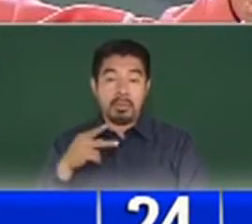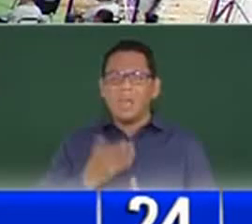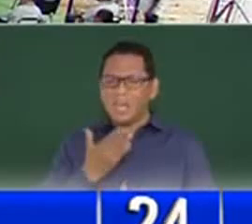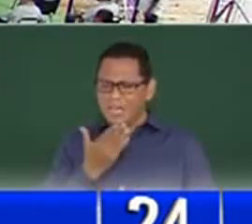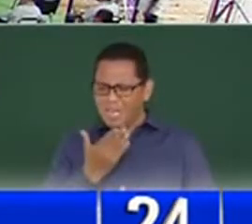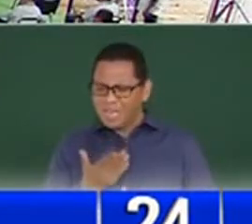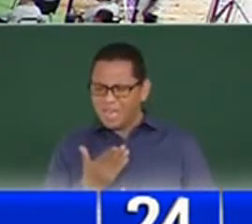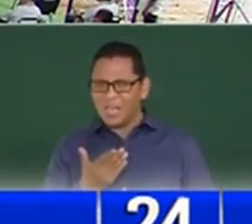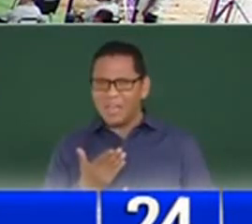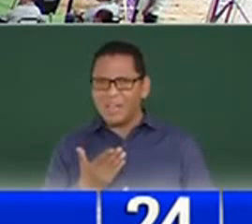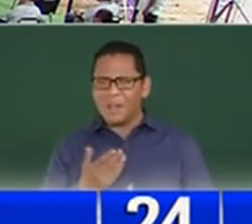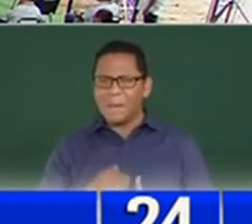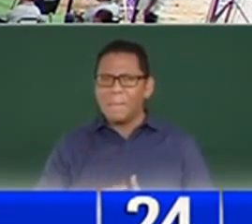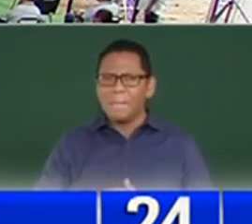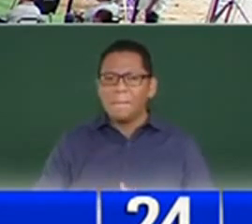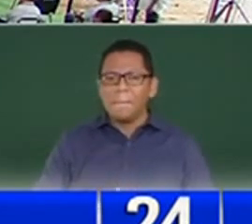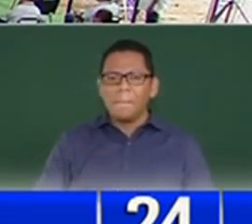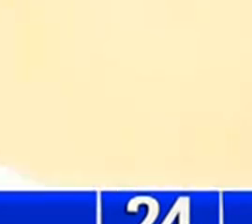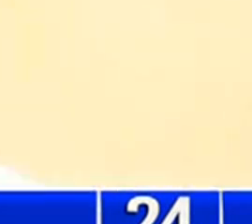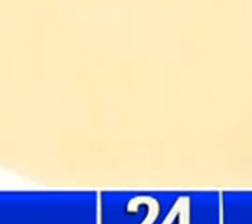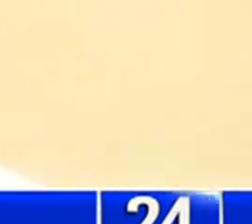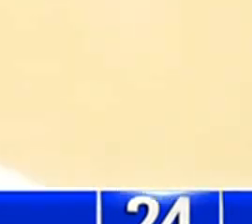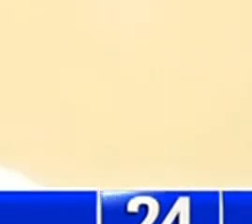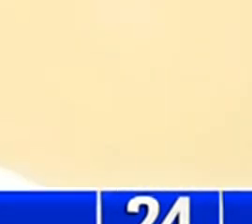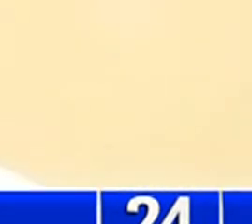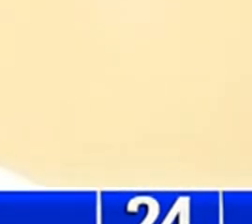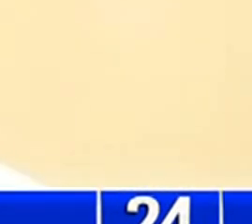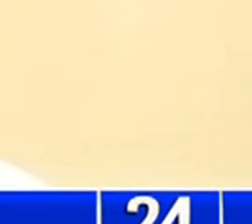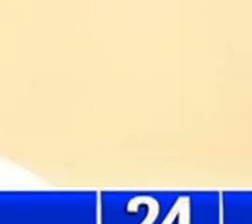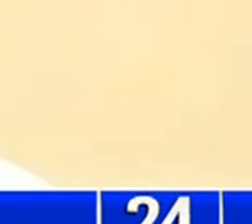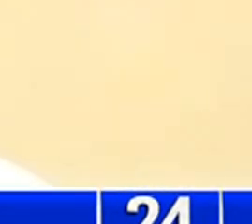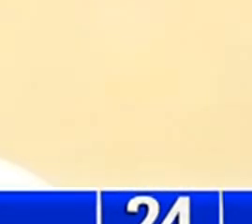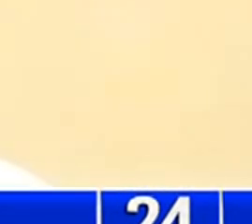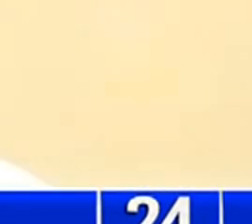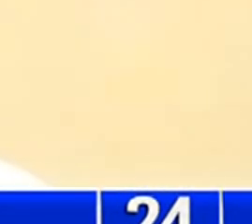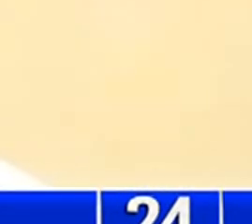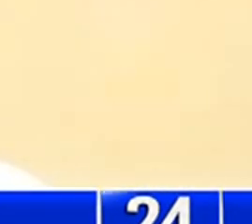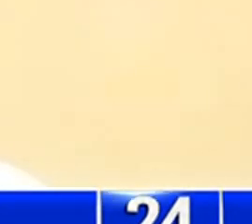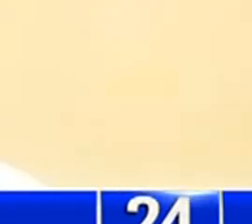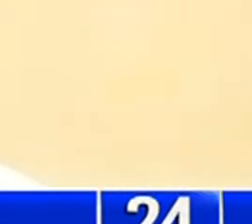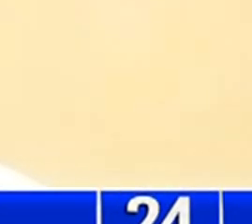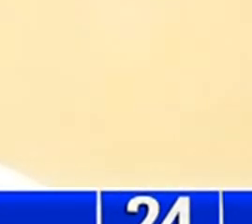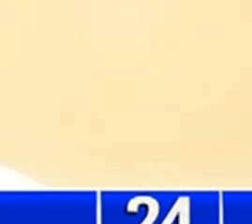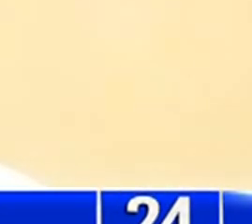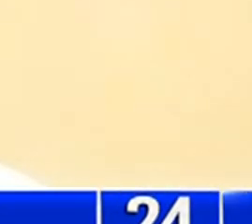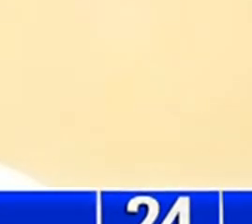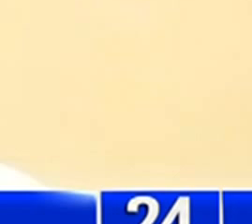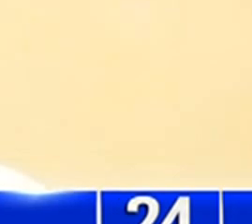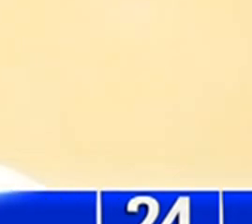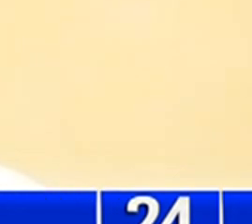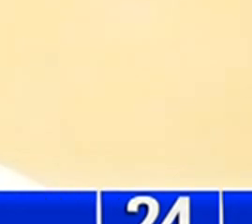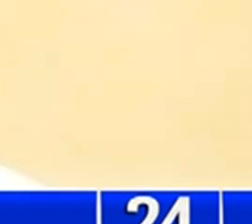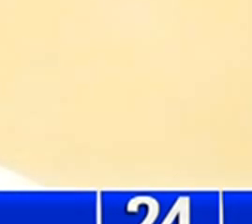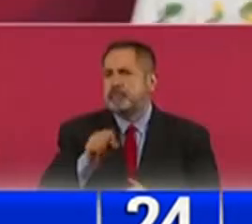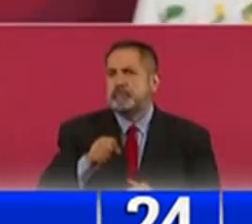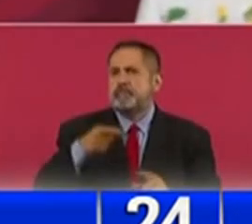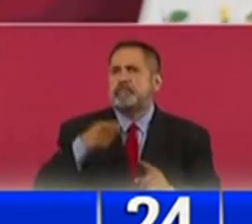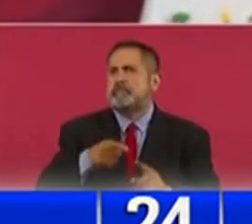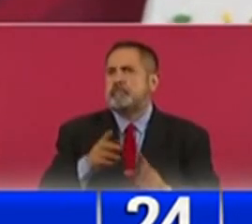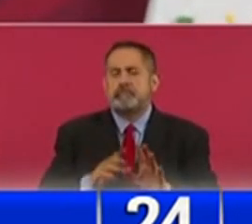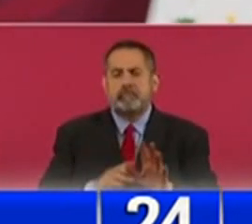diplomático frente a nuestro país. Demuestran que lo que ha hecho su gobierno no es conceder un